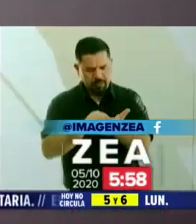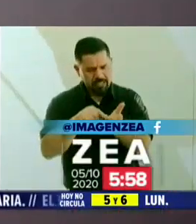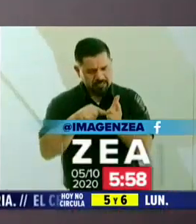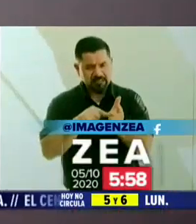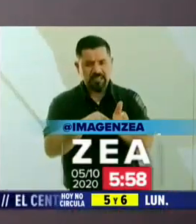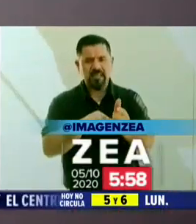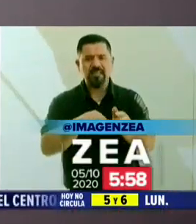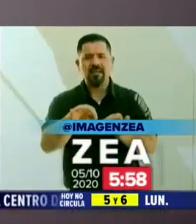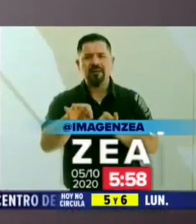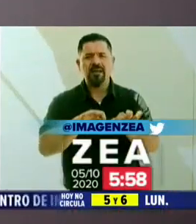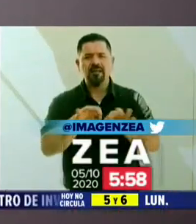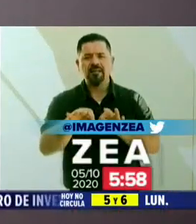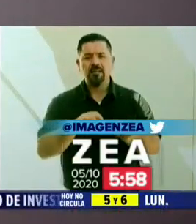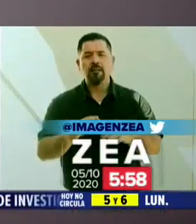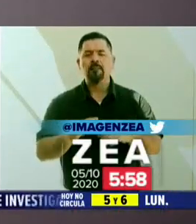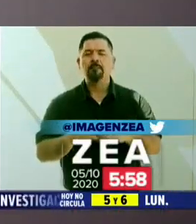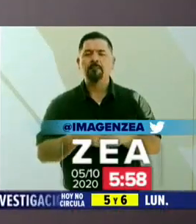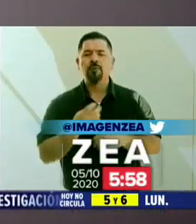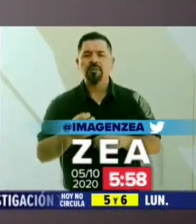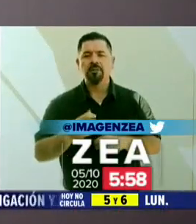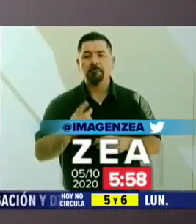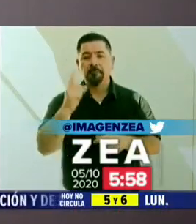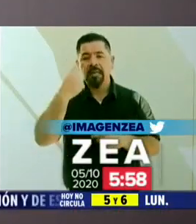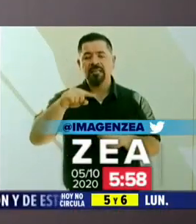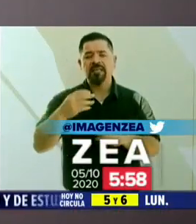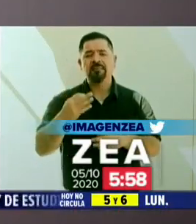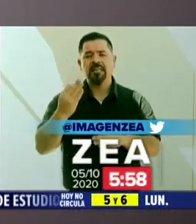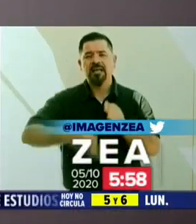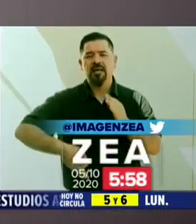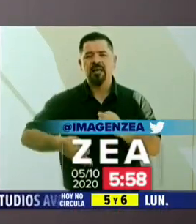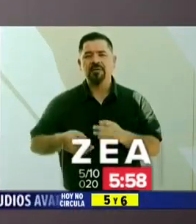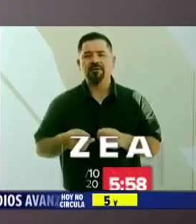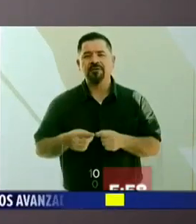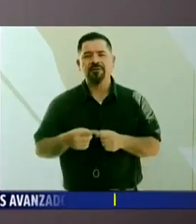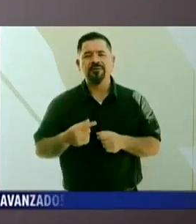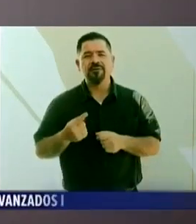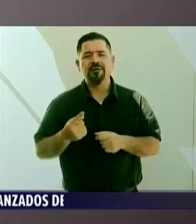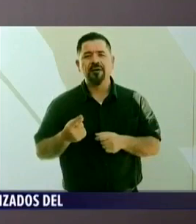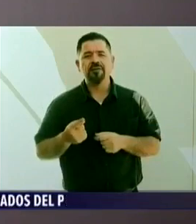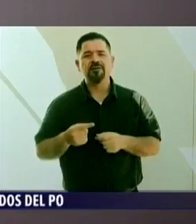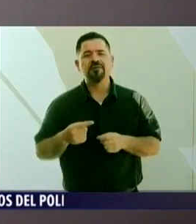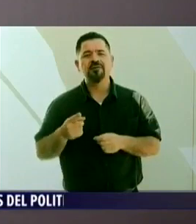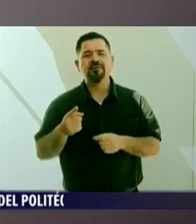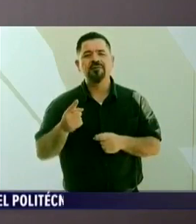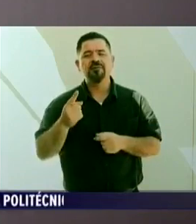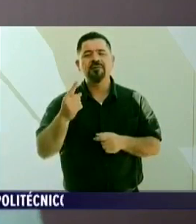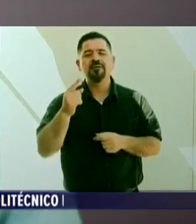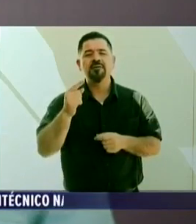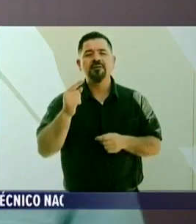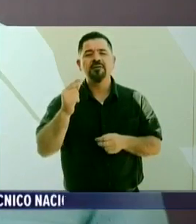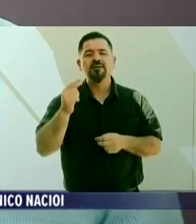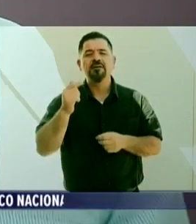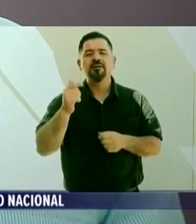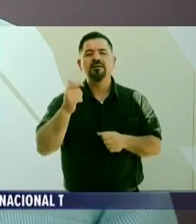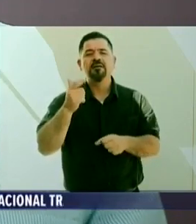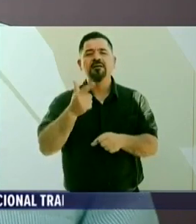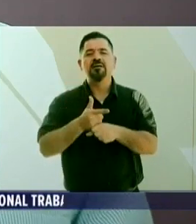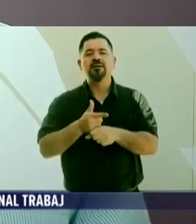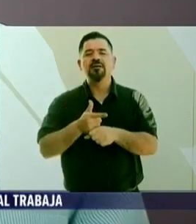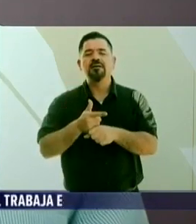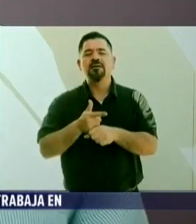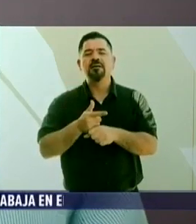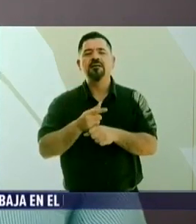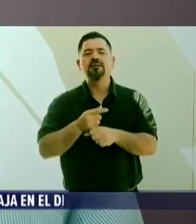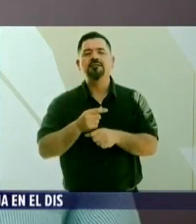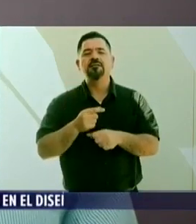Y aprovecho ya para concluir, decirle a nuestros opositores que los